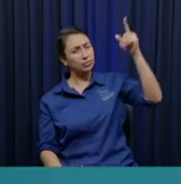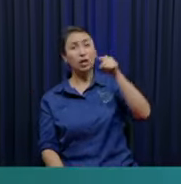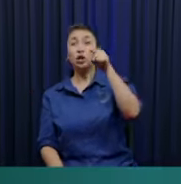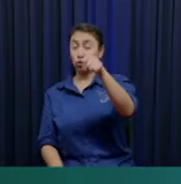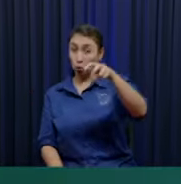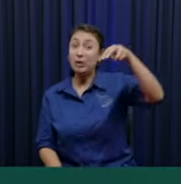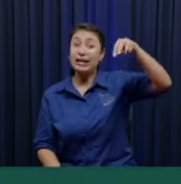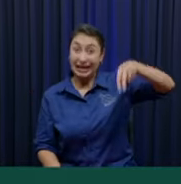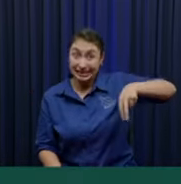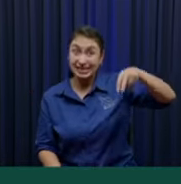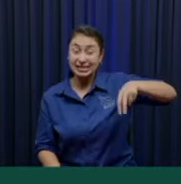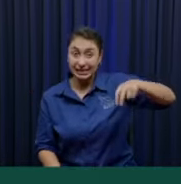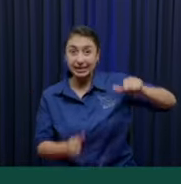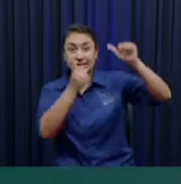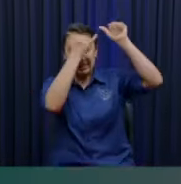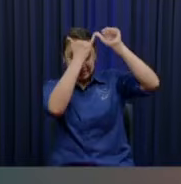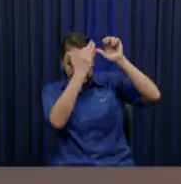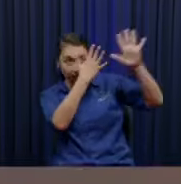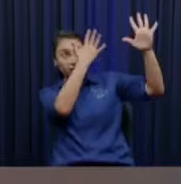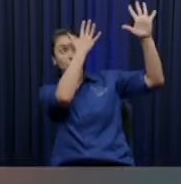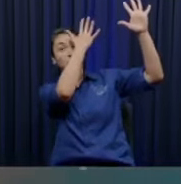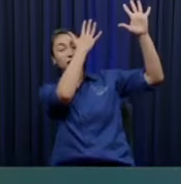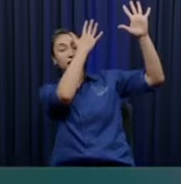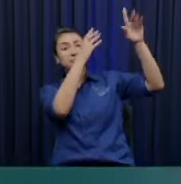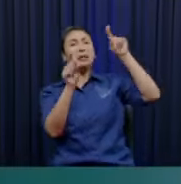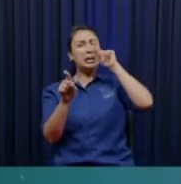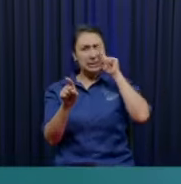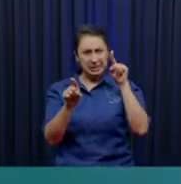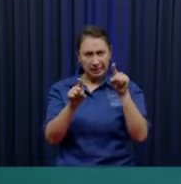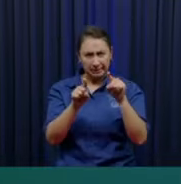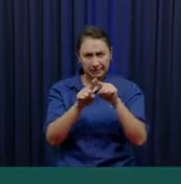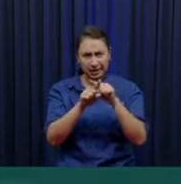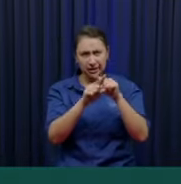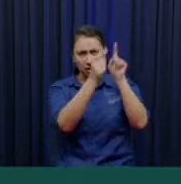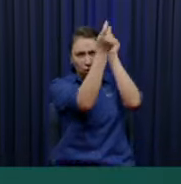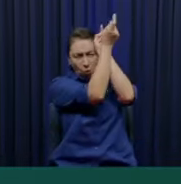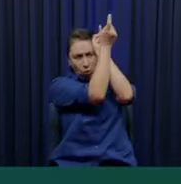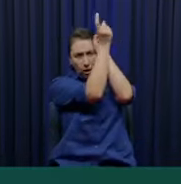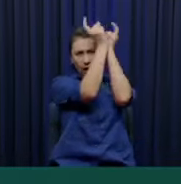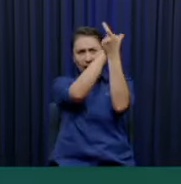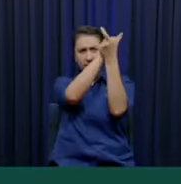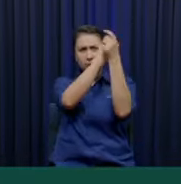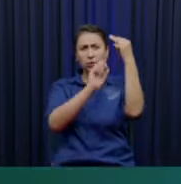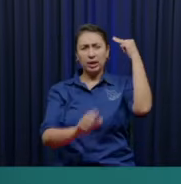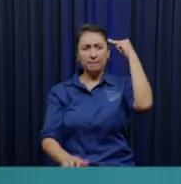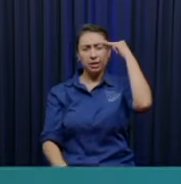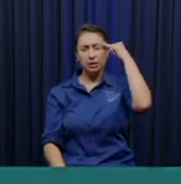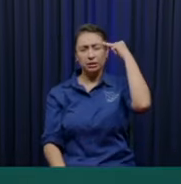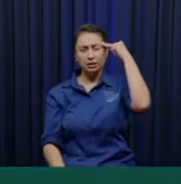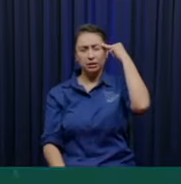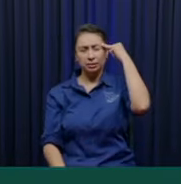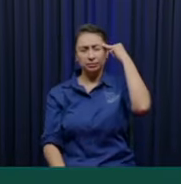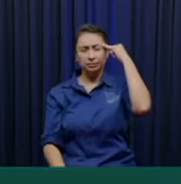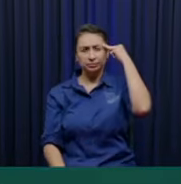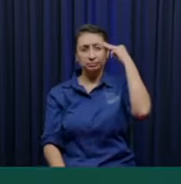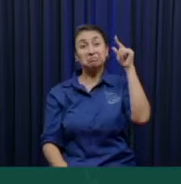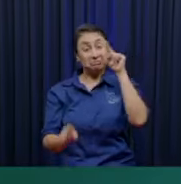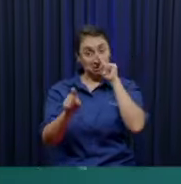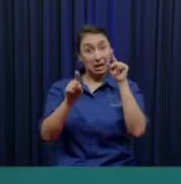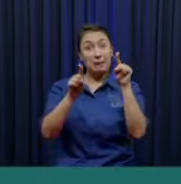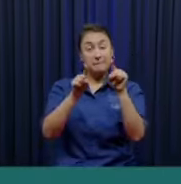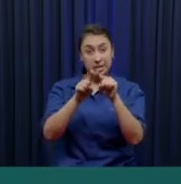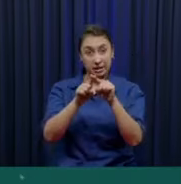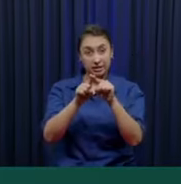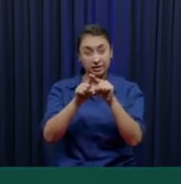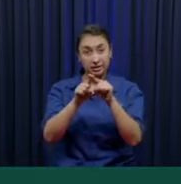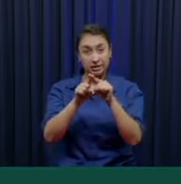y renovación de la mente. Ah, todavía vimos el discipulado. El discipulado transforma. El